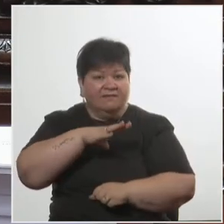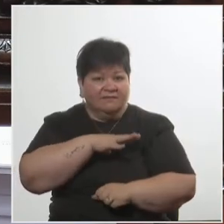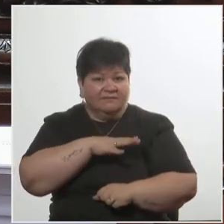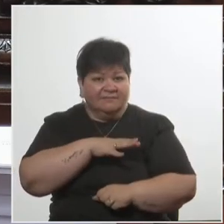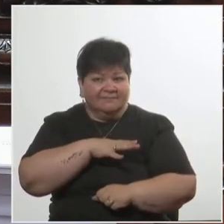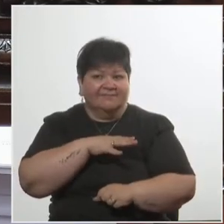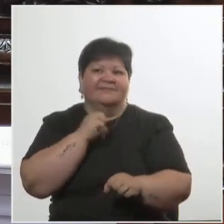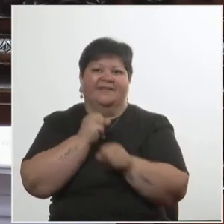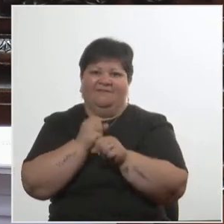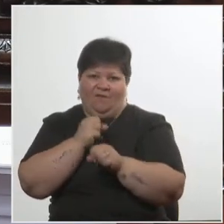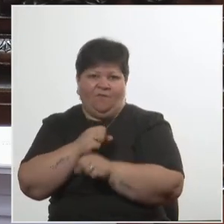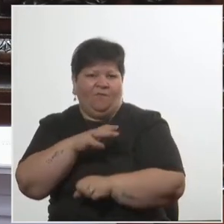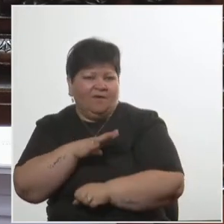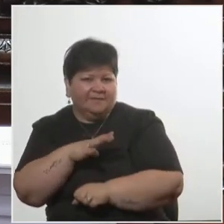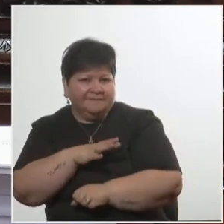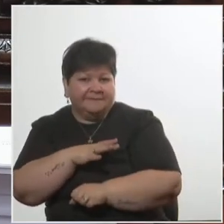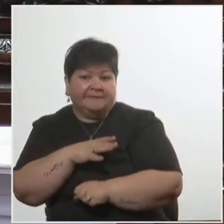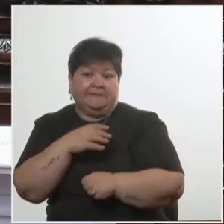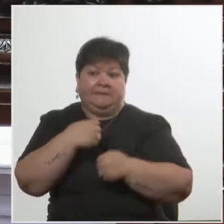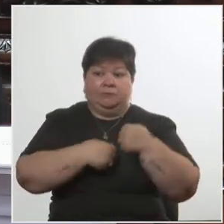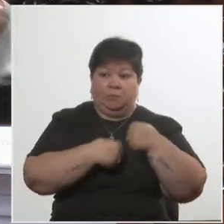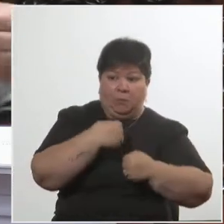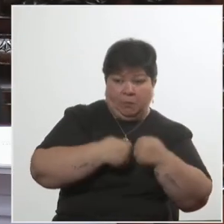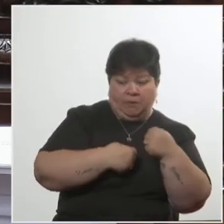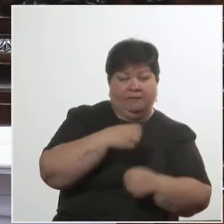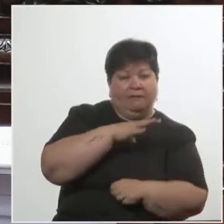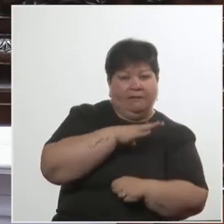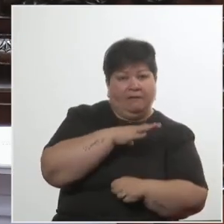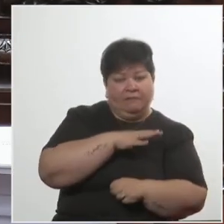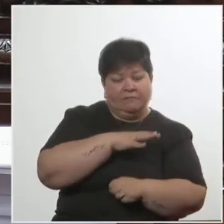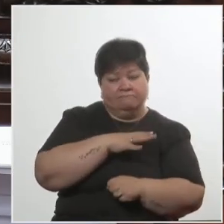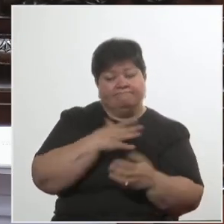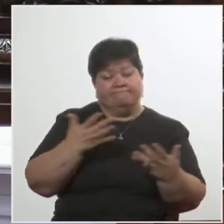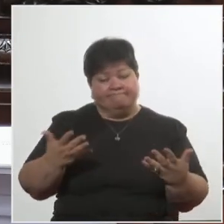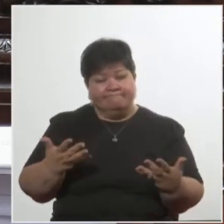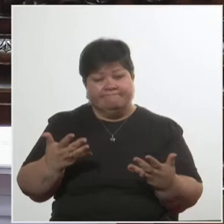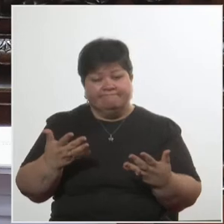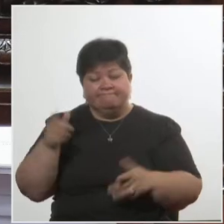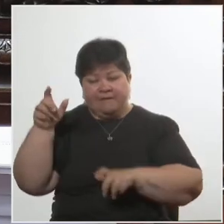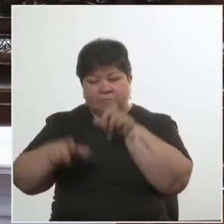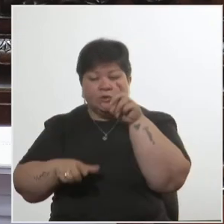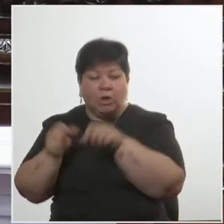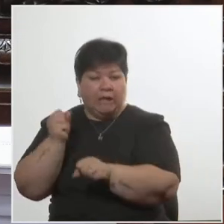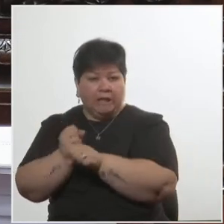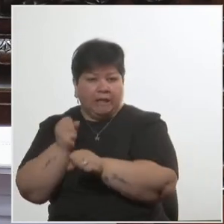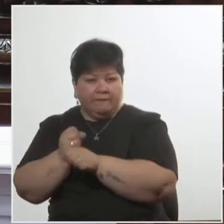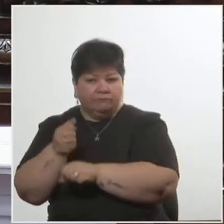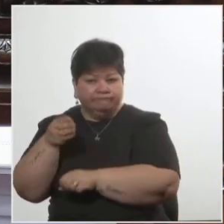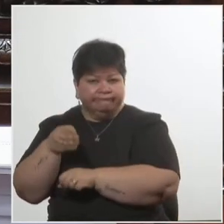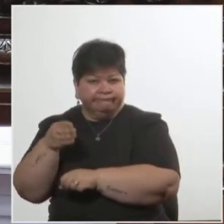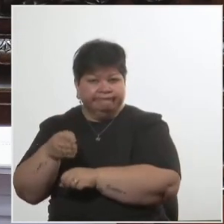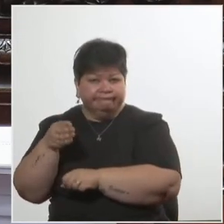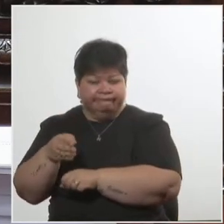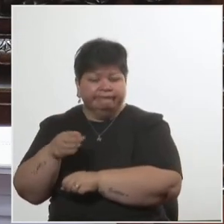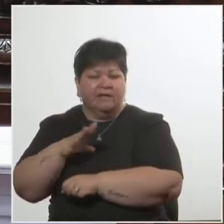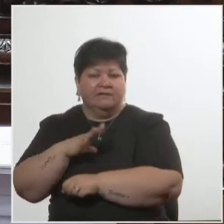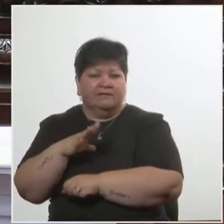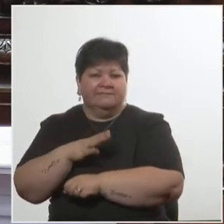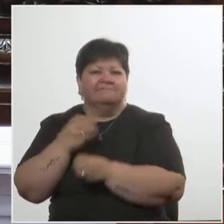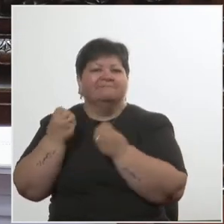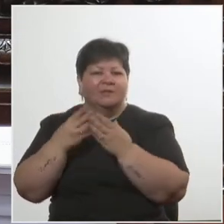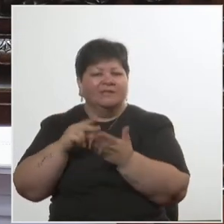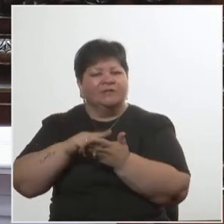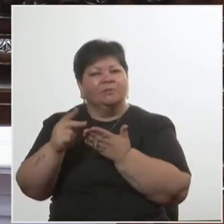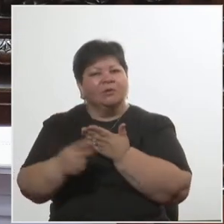el empleo cuando la industria existe existe la mano de obra este y por eso estamos convencidos que este proyecto de ley